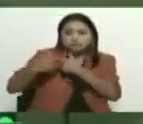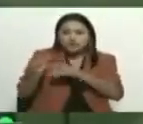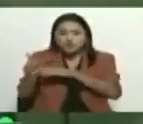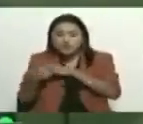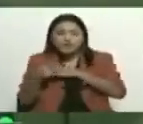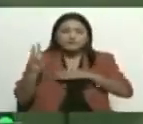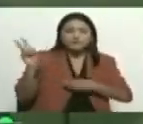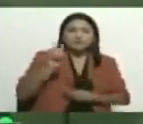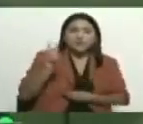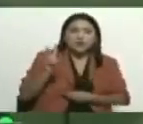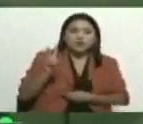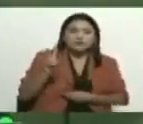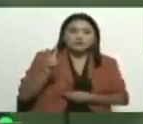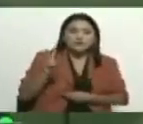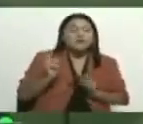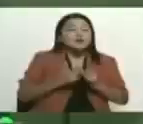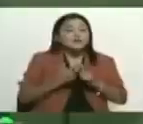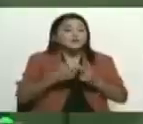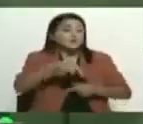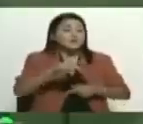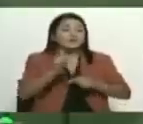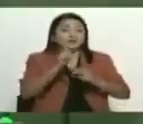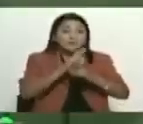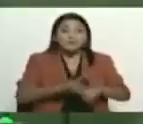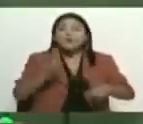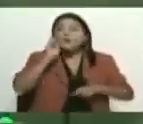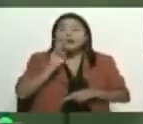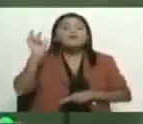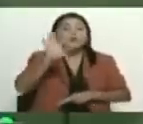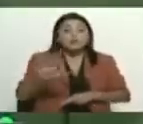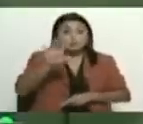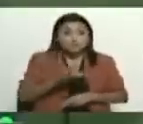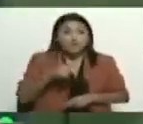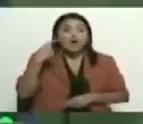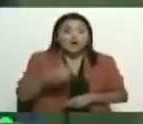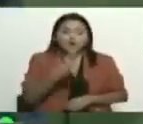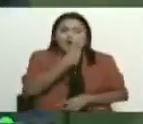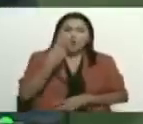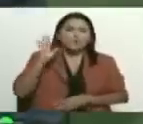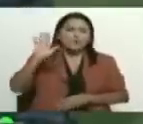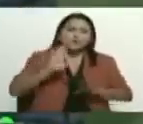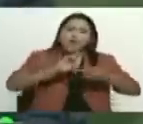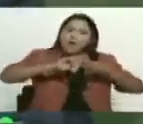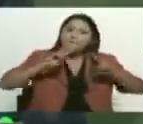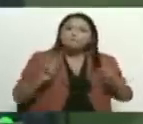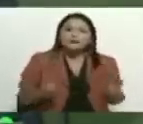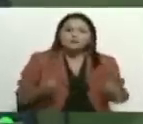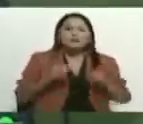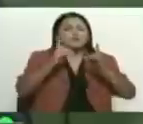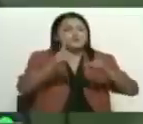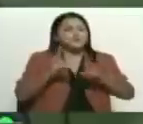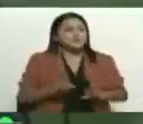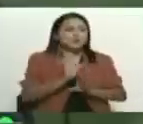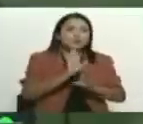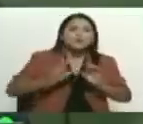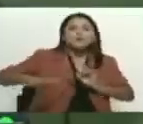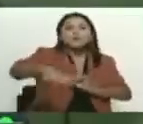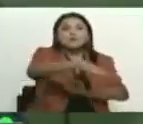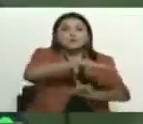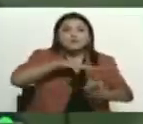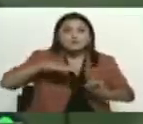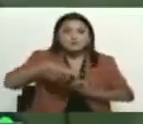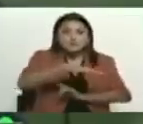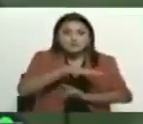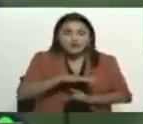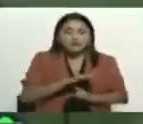naturales. La República Bolivariana de Venezuela ratifica su compromiso con la paz, pero también su firme decisión de salvaguardar su soberanía